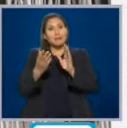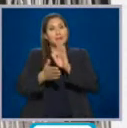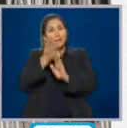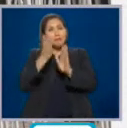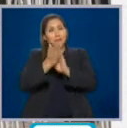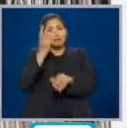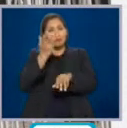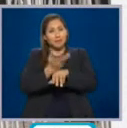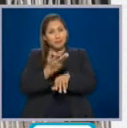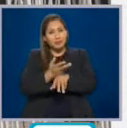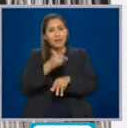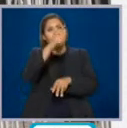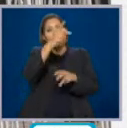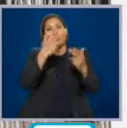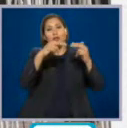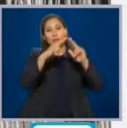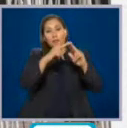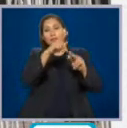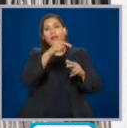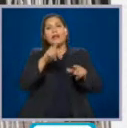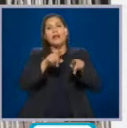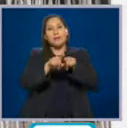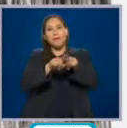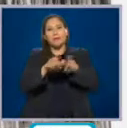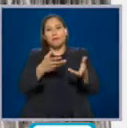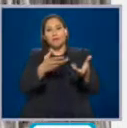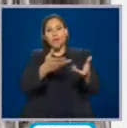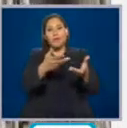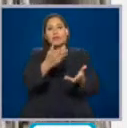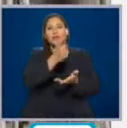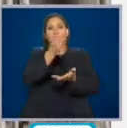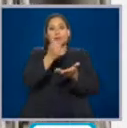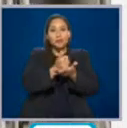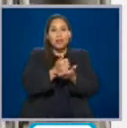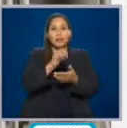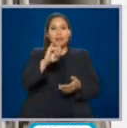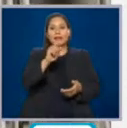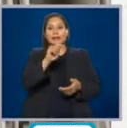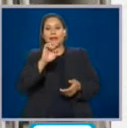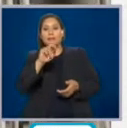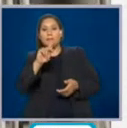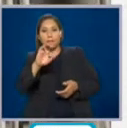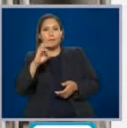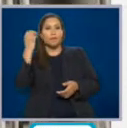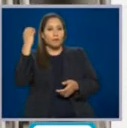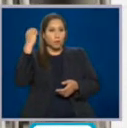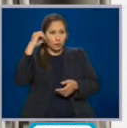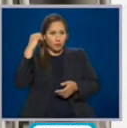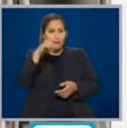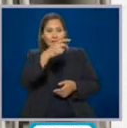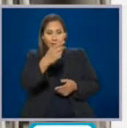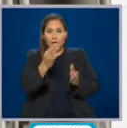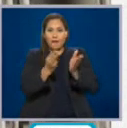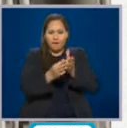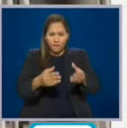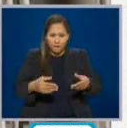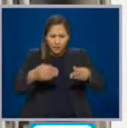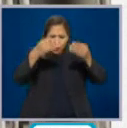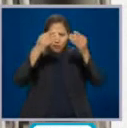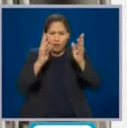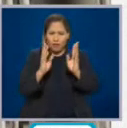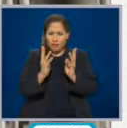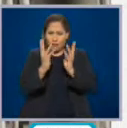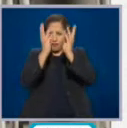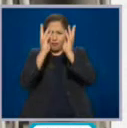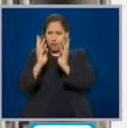el albergue de los Hermanos en el Camino, que está en Ciudad Ixtepec, Oaxaca. Entonces, Estos tubos están intervenidos con las reflexiones de todas